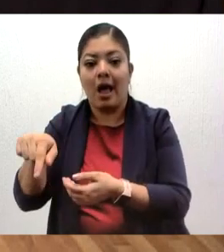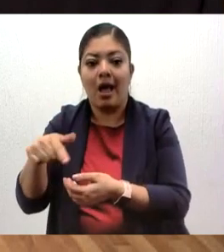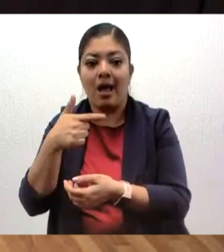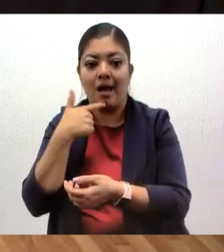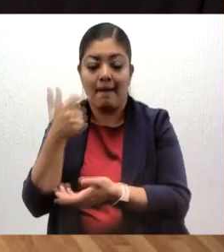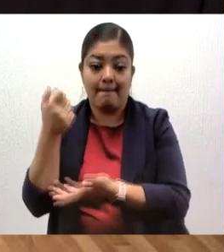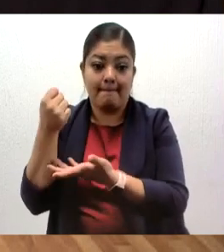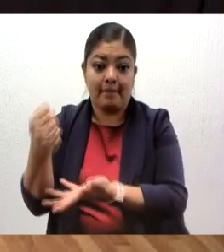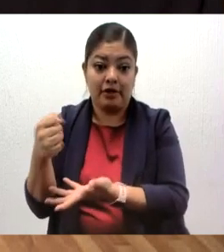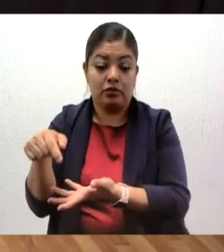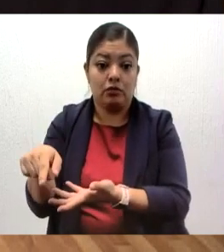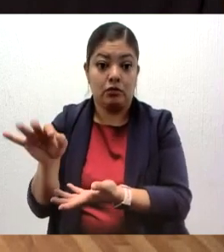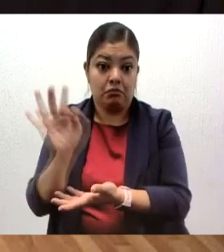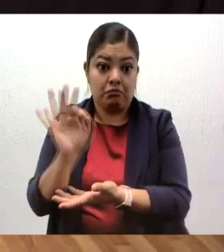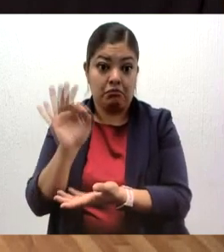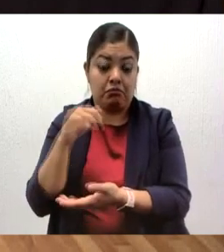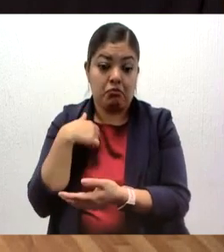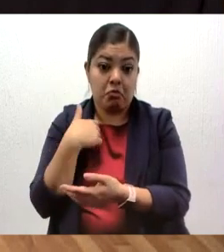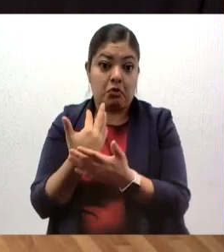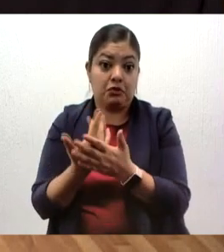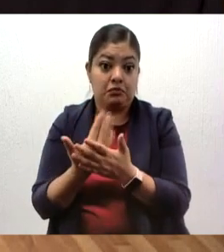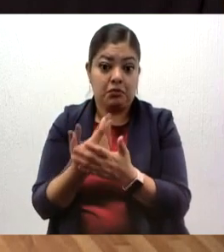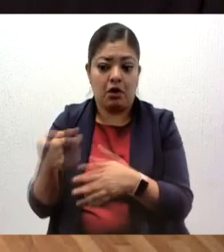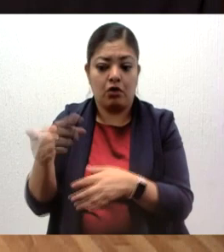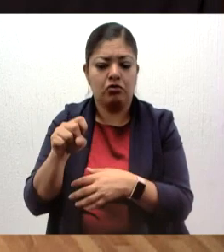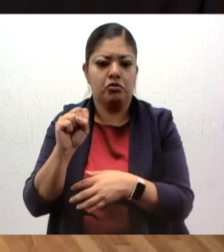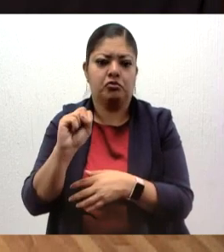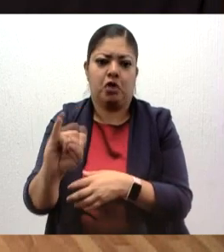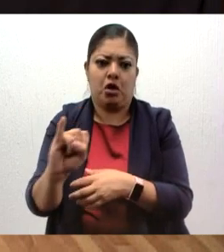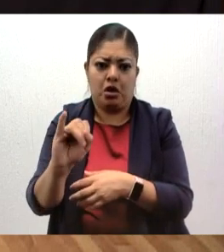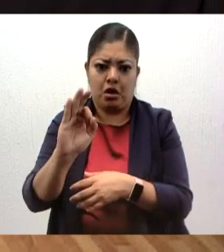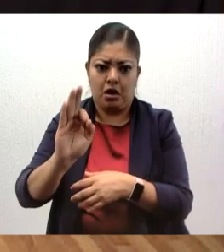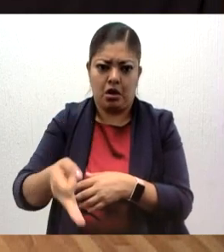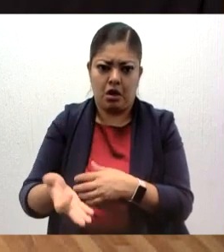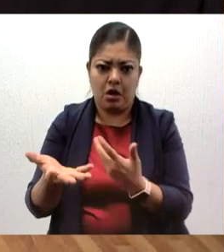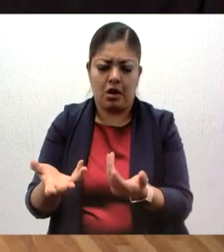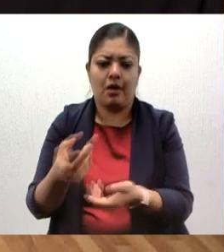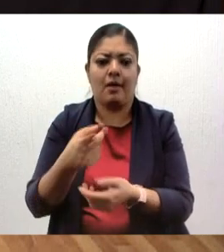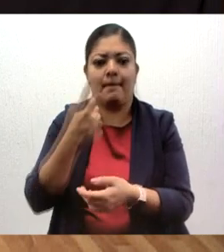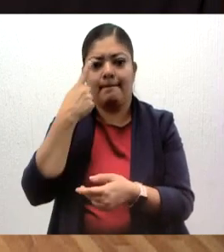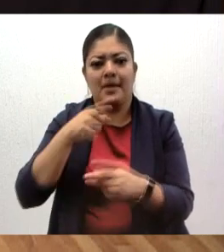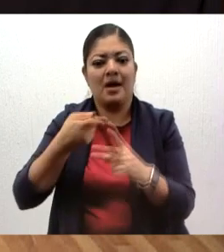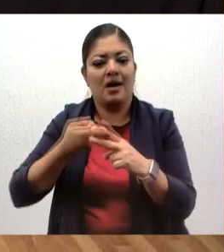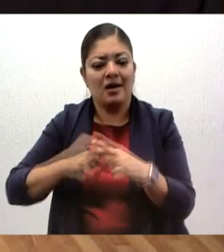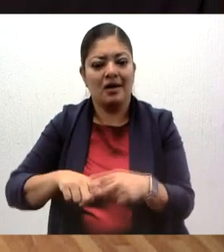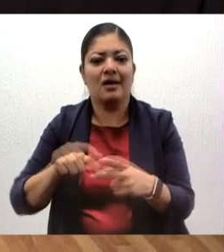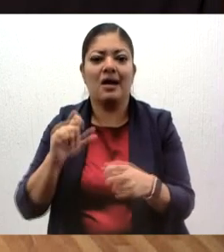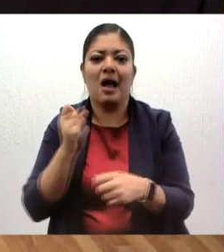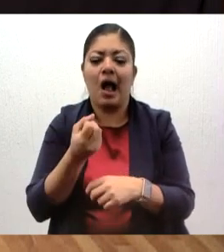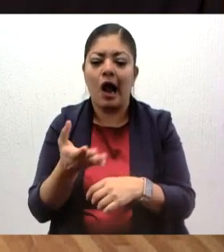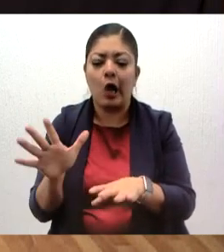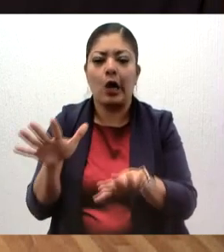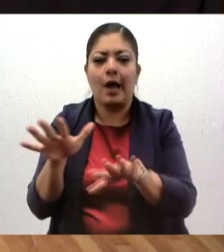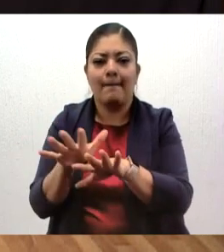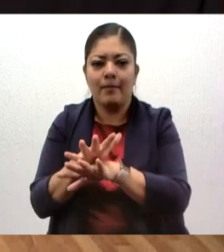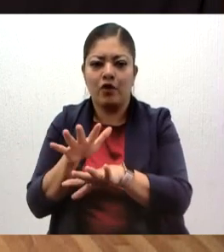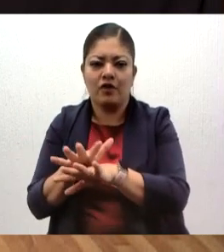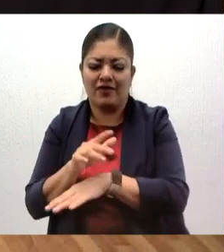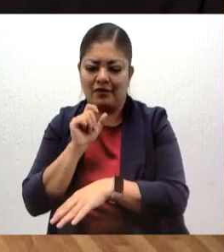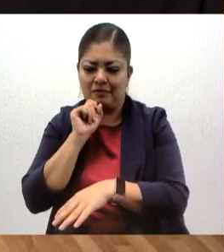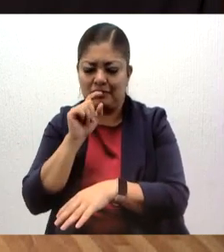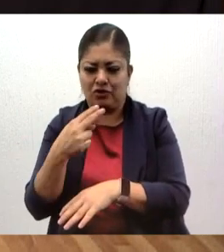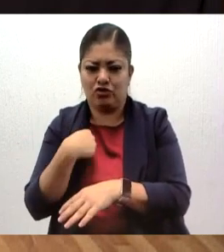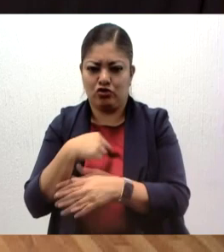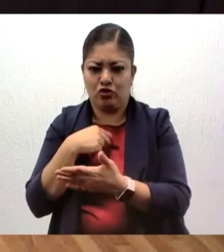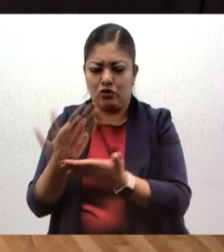que si haya eh la voluntad de generar algunas modificaciones de las que estamos presentando pero ese debate se